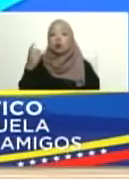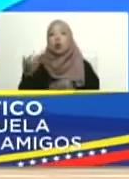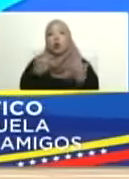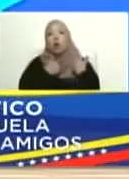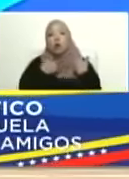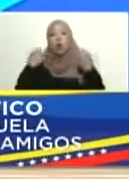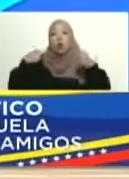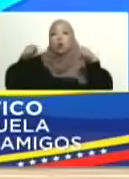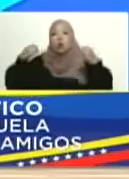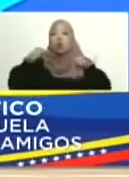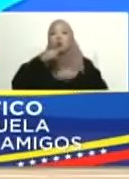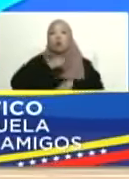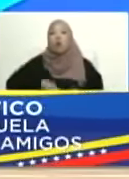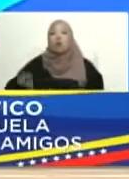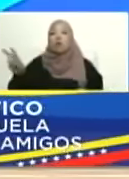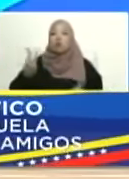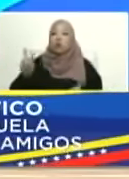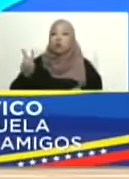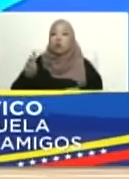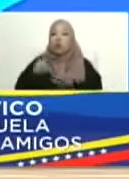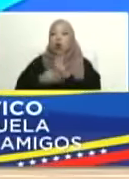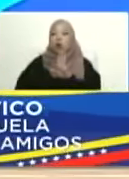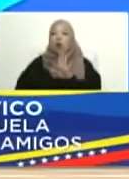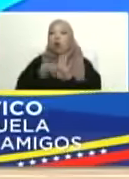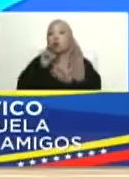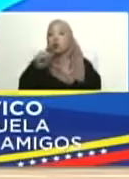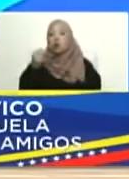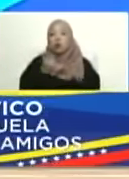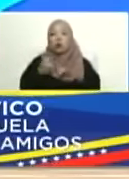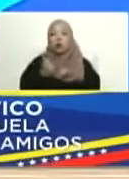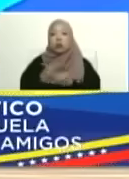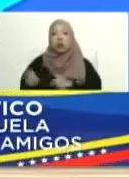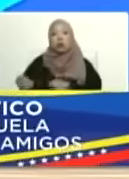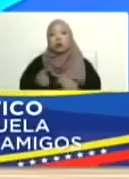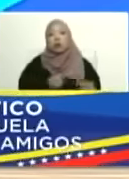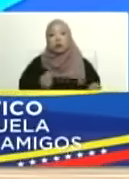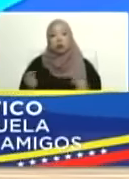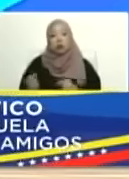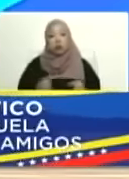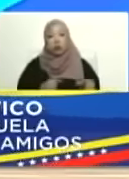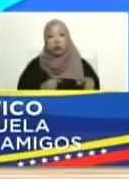reforzando la posición histórica de Venezuela de declarar nulo e írrito ese laudo,